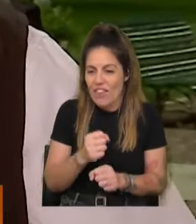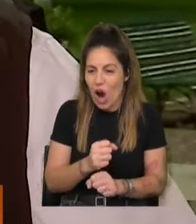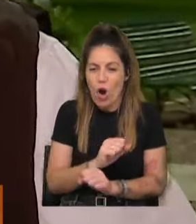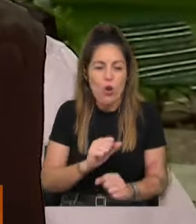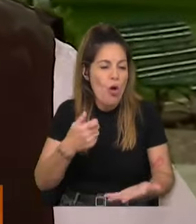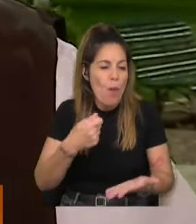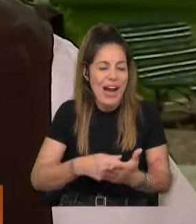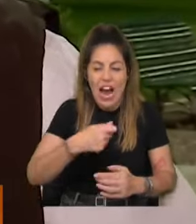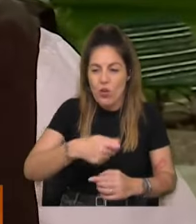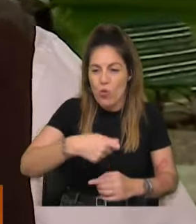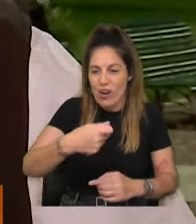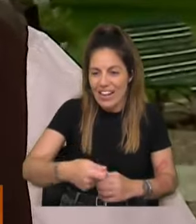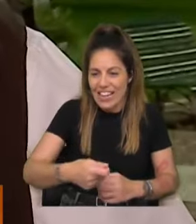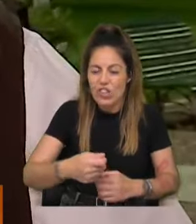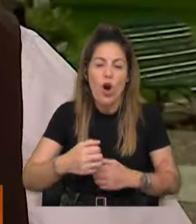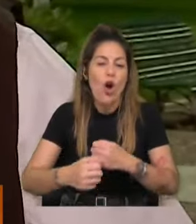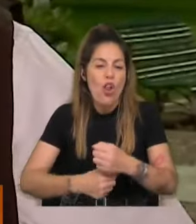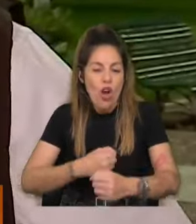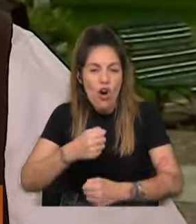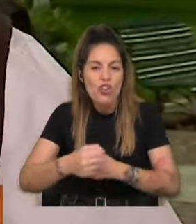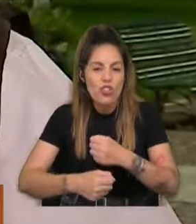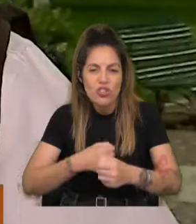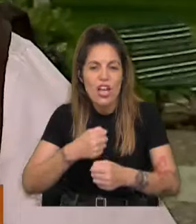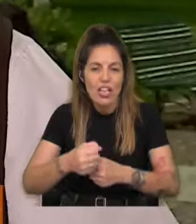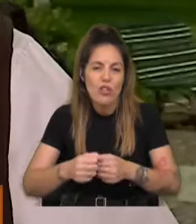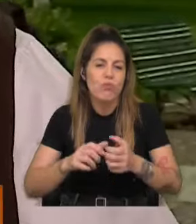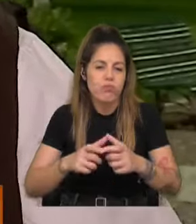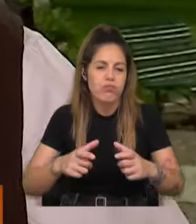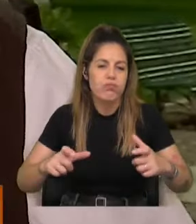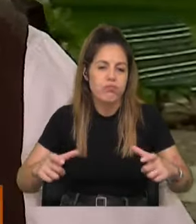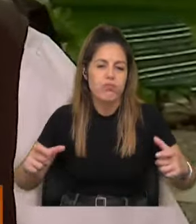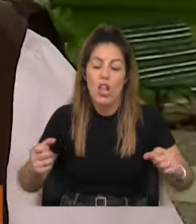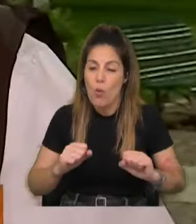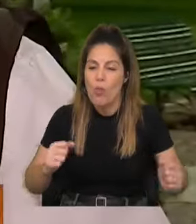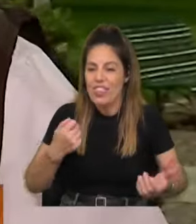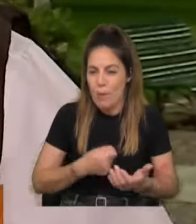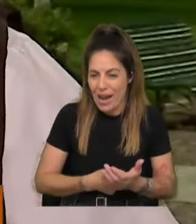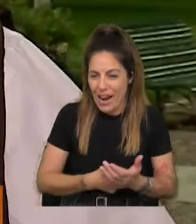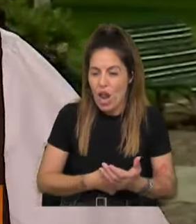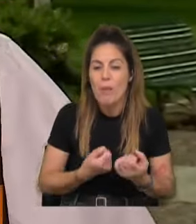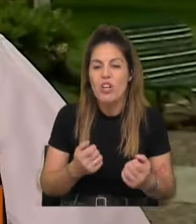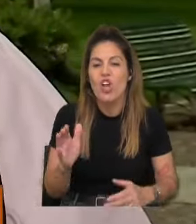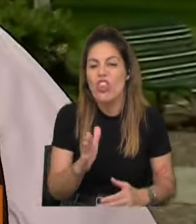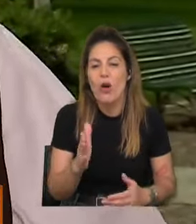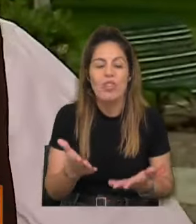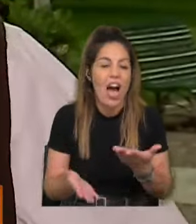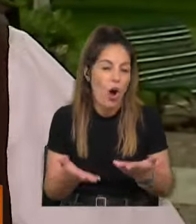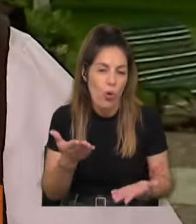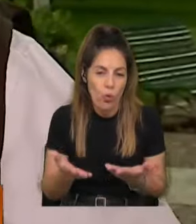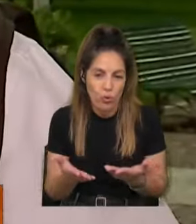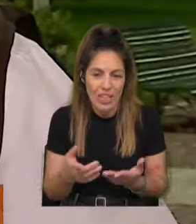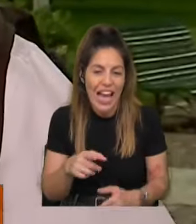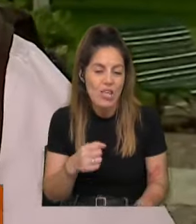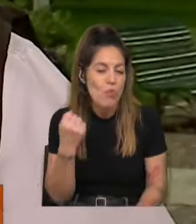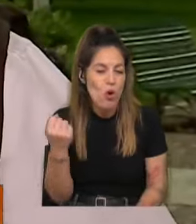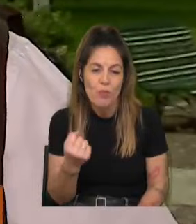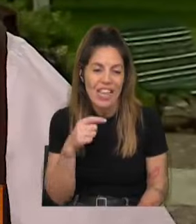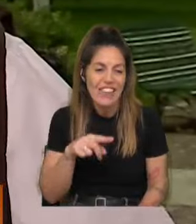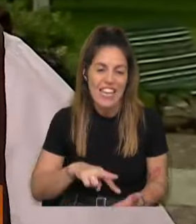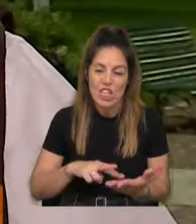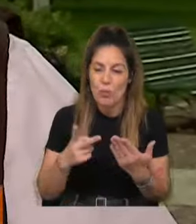un crédito que con el paso de los años se le hizo una bola de nieve no puede pagar por eso Nosotros le llamamos la deuda justa hay algo muy importante en este